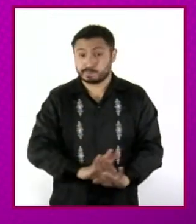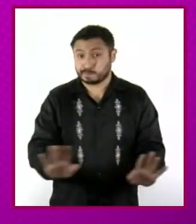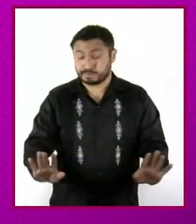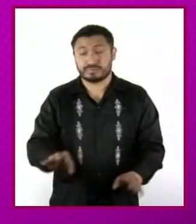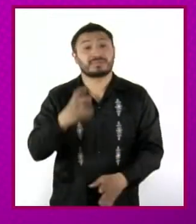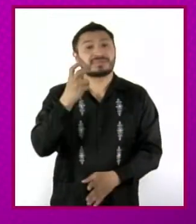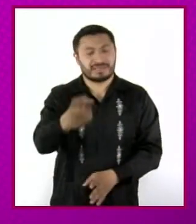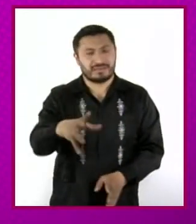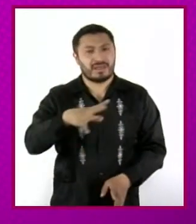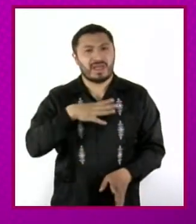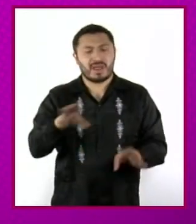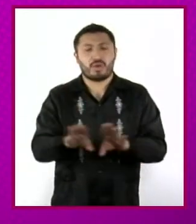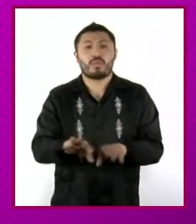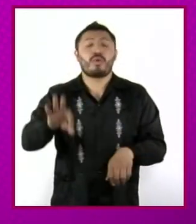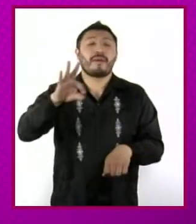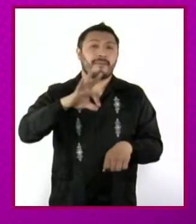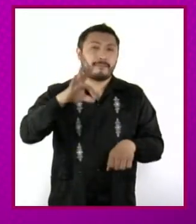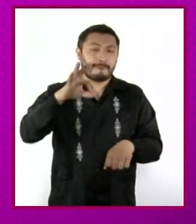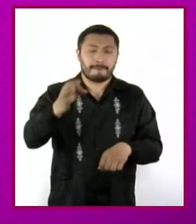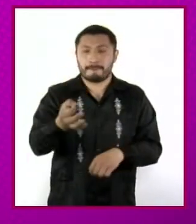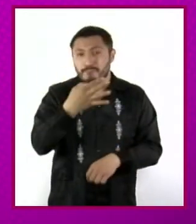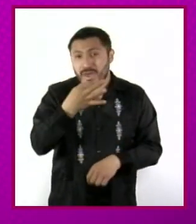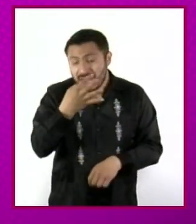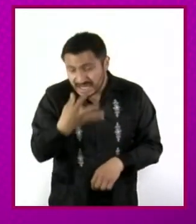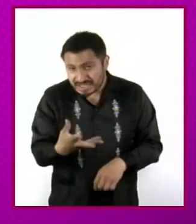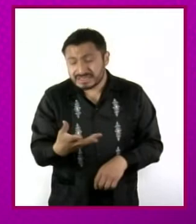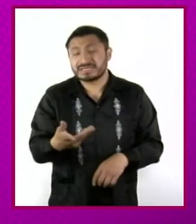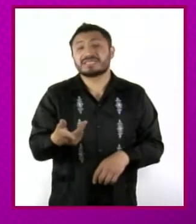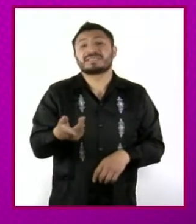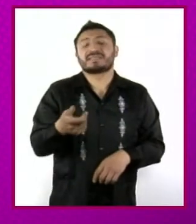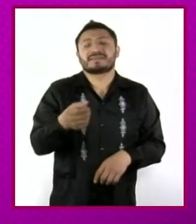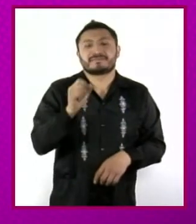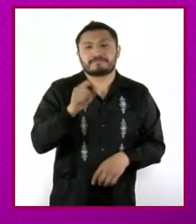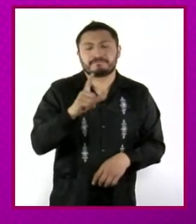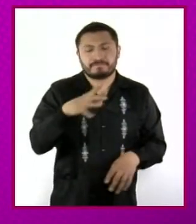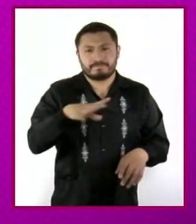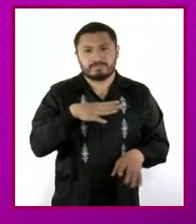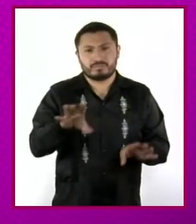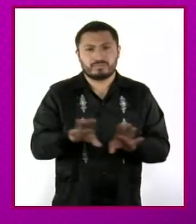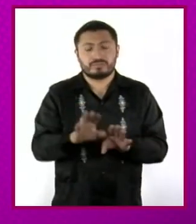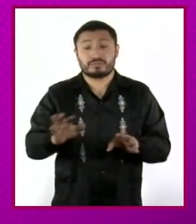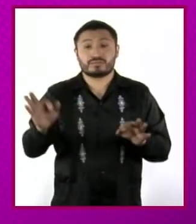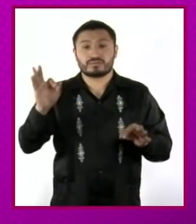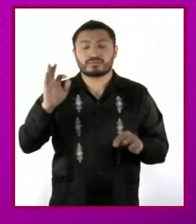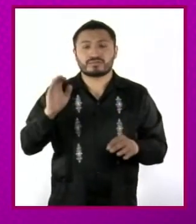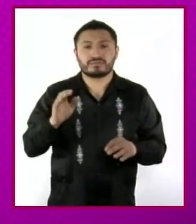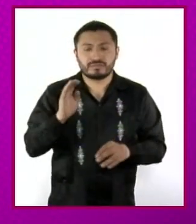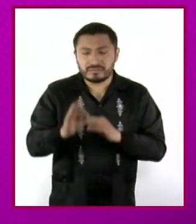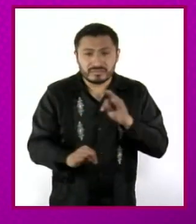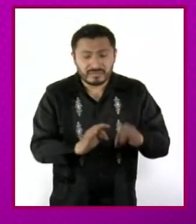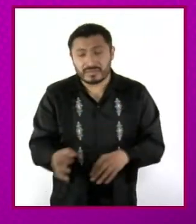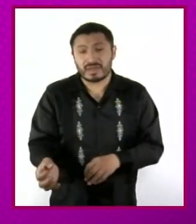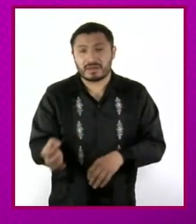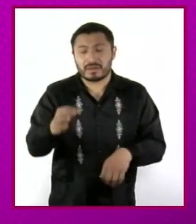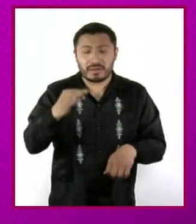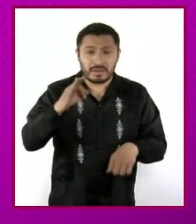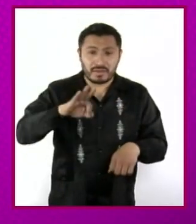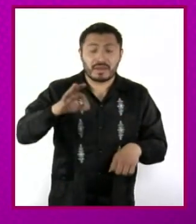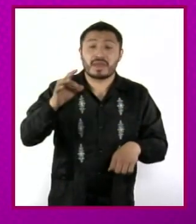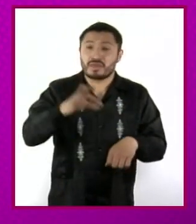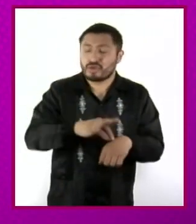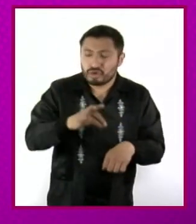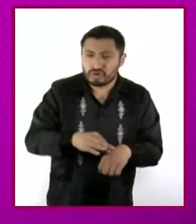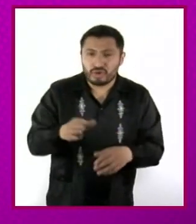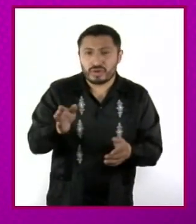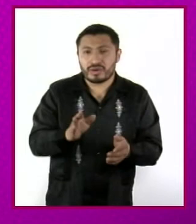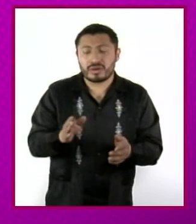Por eso surge la medicina, por eso surgen las técnicas médicas, por eso surgen papeles